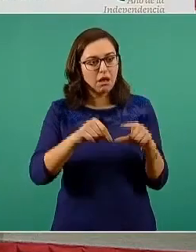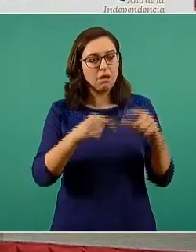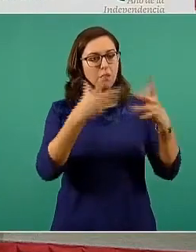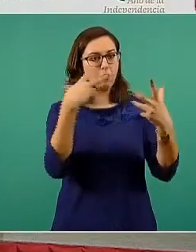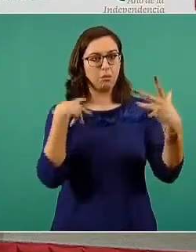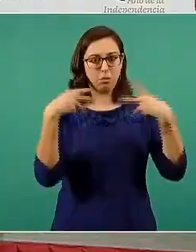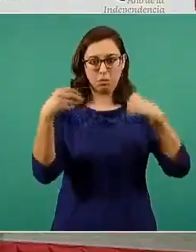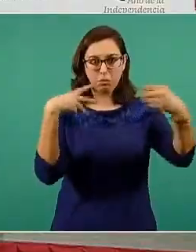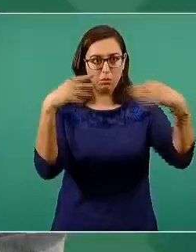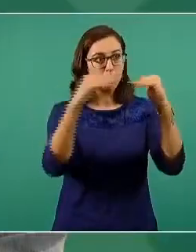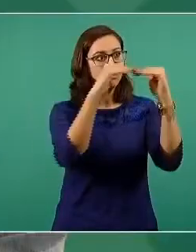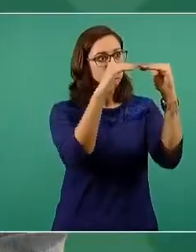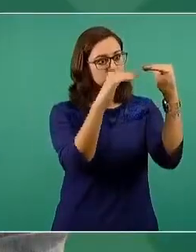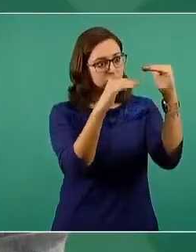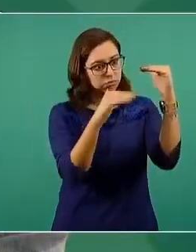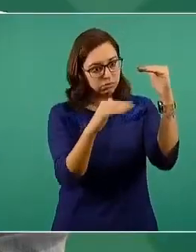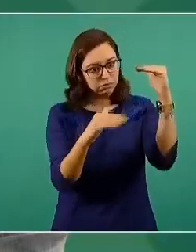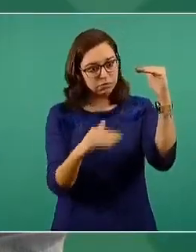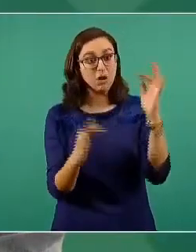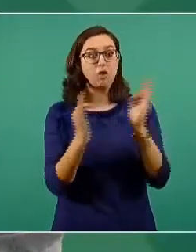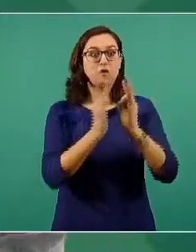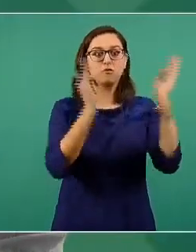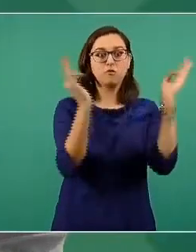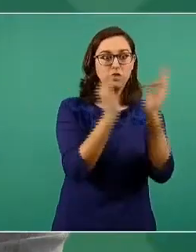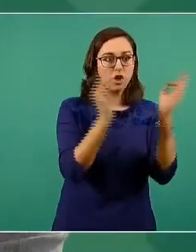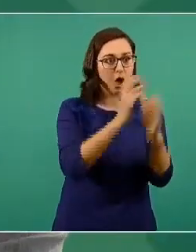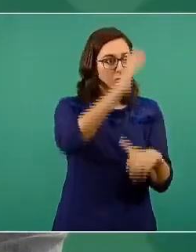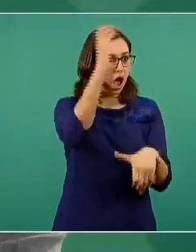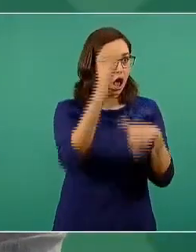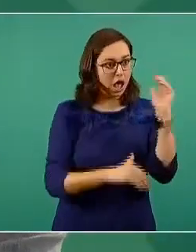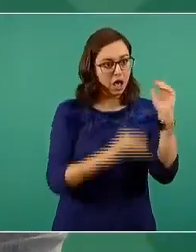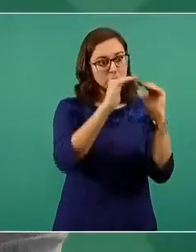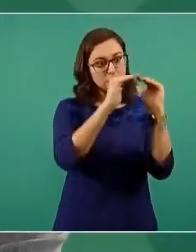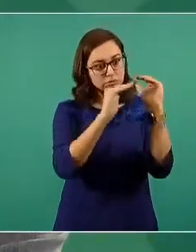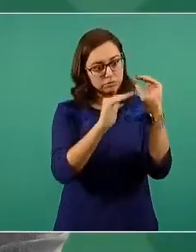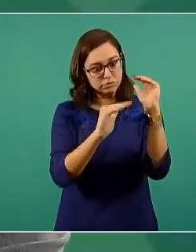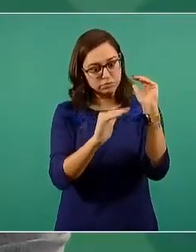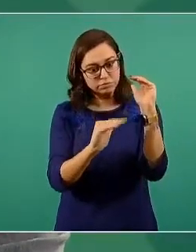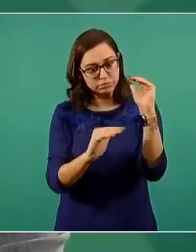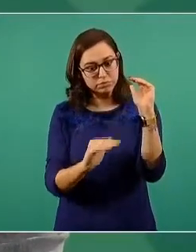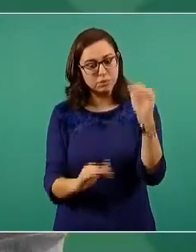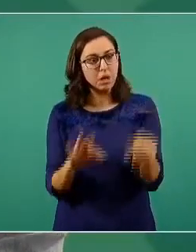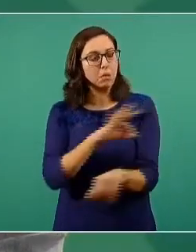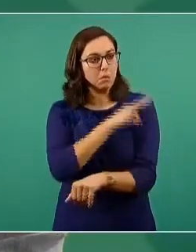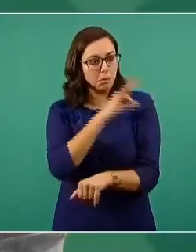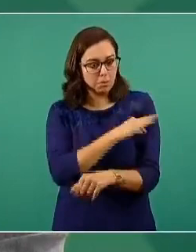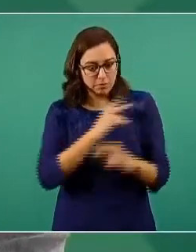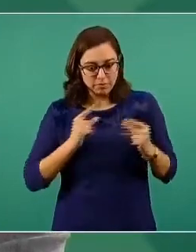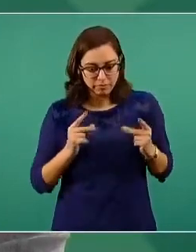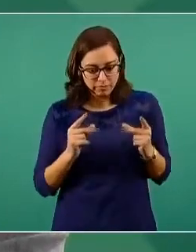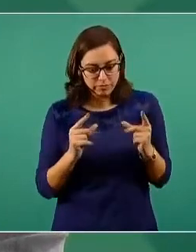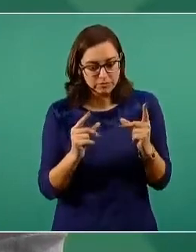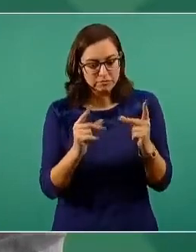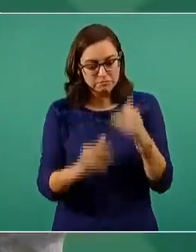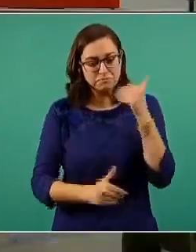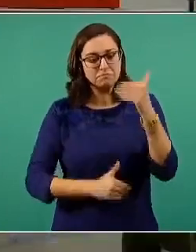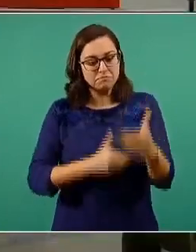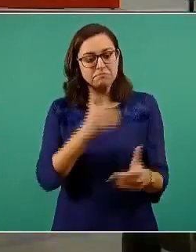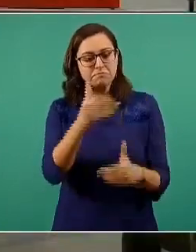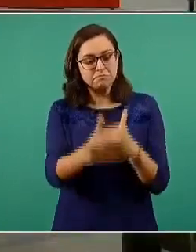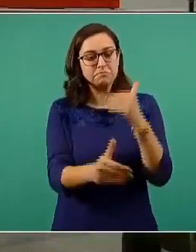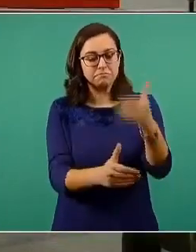donde ustedes ya saliendo del invierno y con este proceso de vacunación tan exitoso están viendo